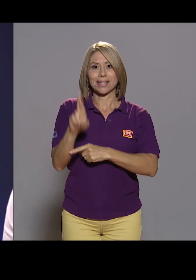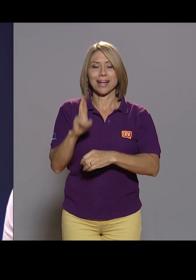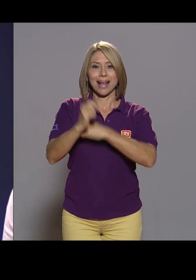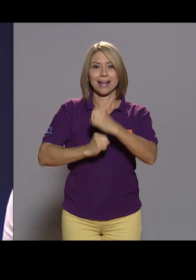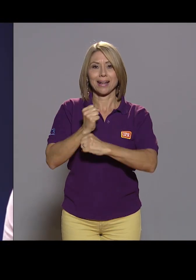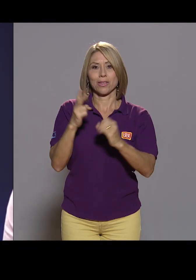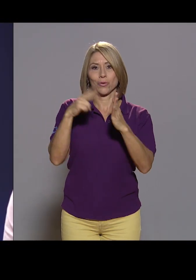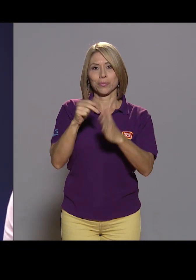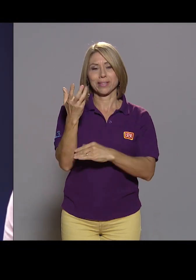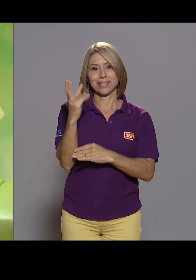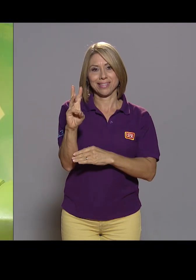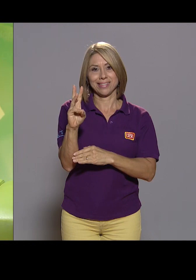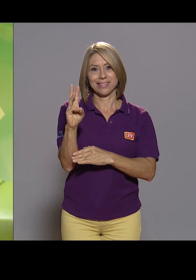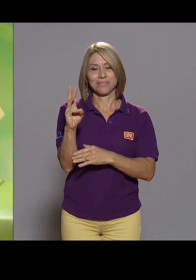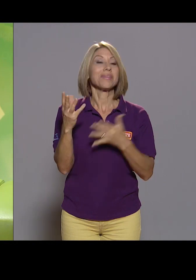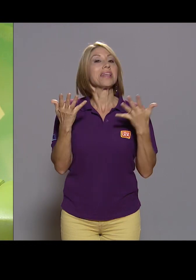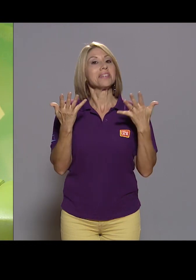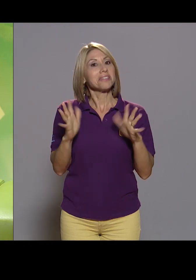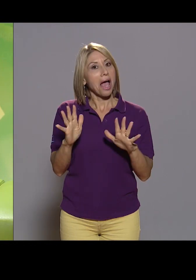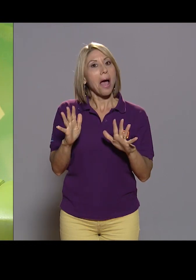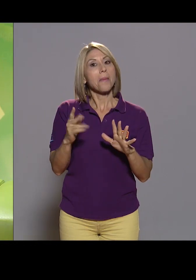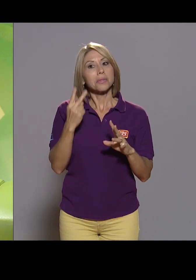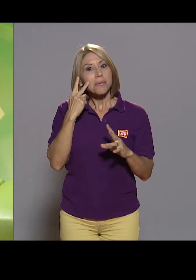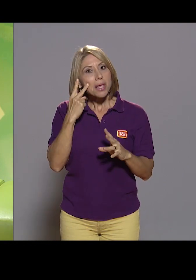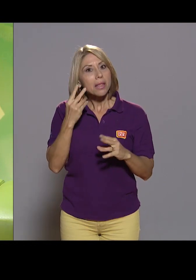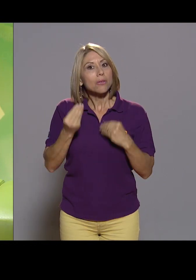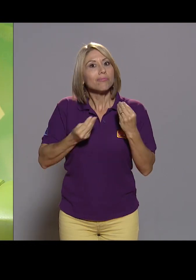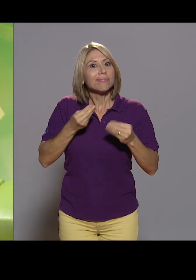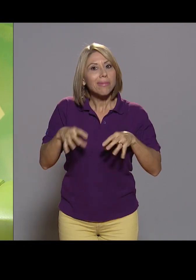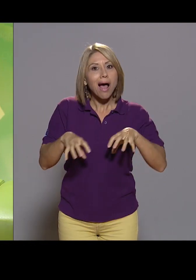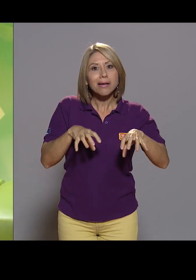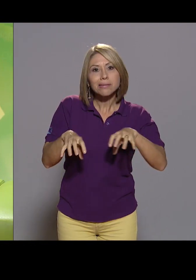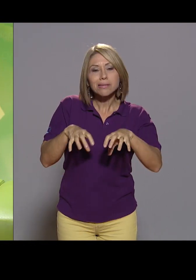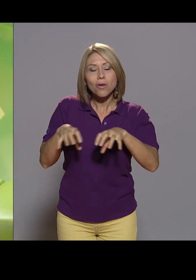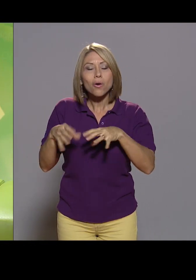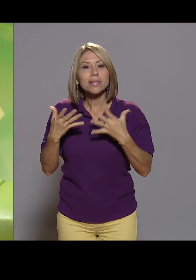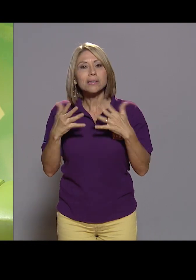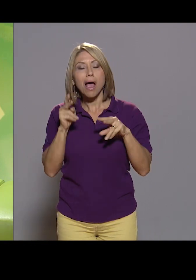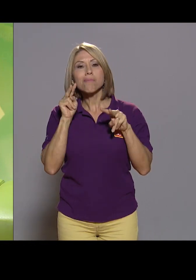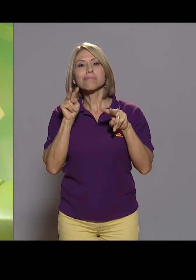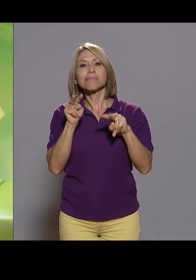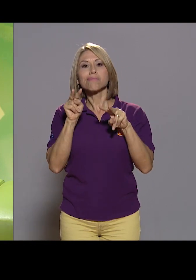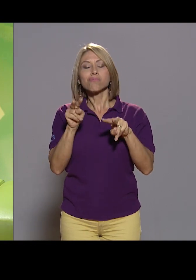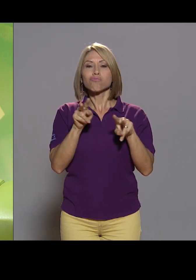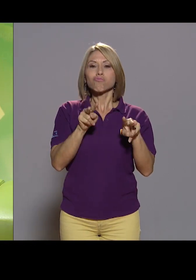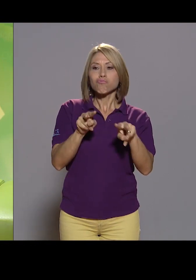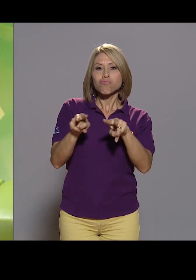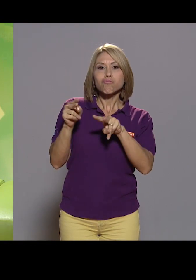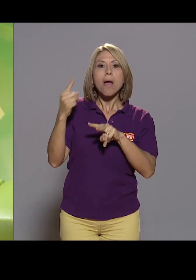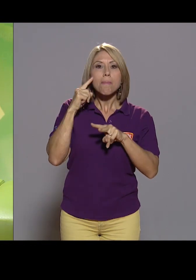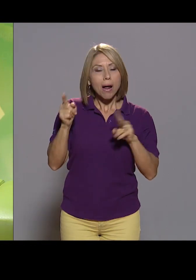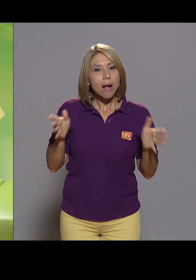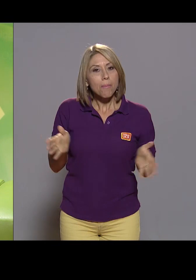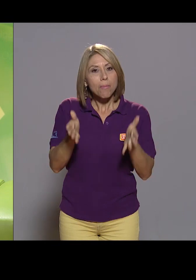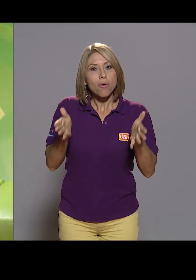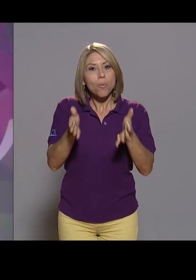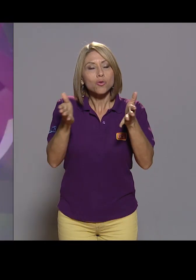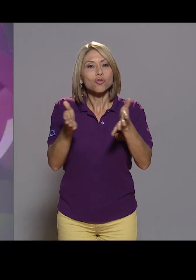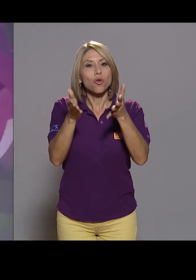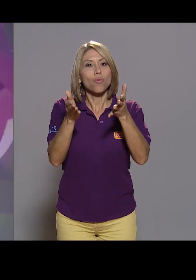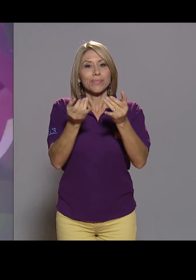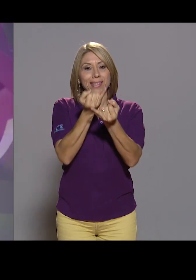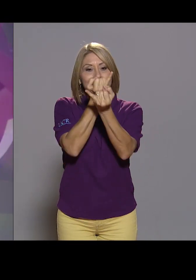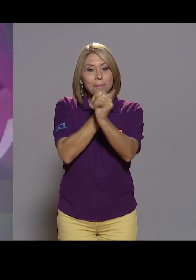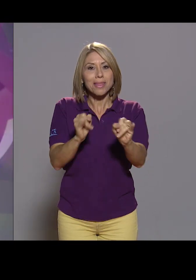ya empieza a ver más directamente esas acciones rectoras, ¿verdad?, para la promoción de la independencia y la autonomía de